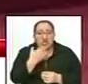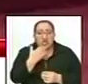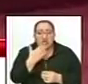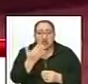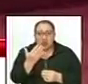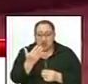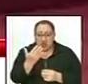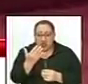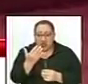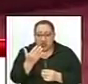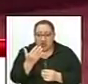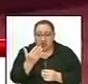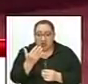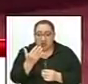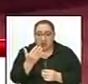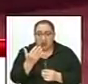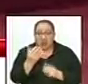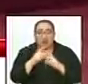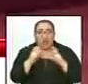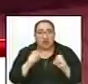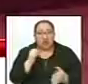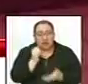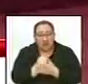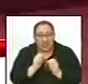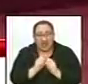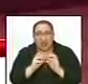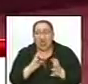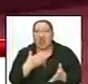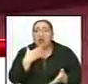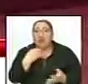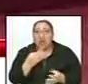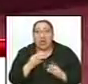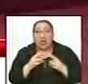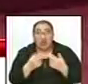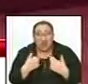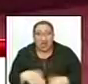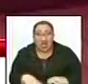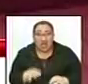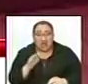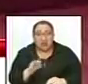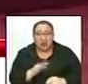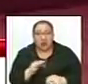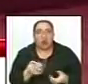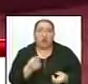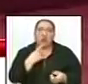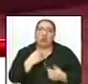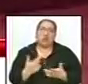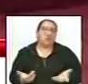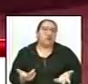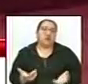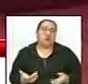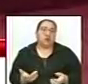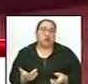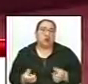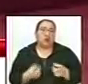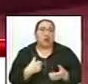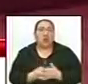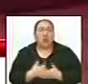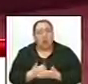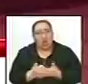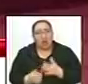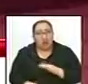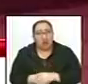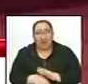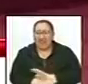o certificar o demostrar claramente que la reunión se haya dado. El propio imputado ha dicho que no le han ofrecido nada,